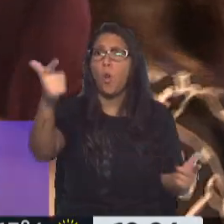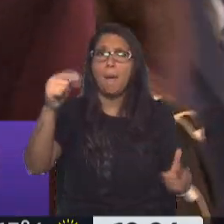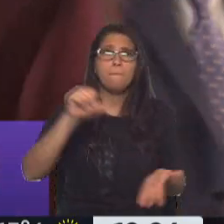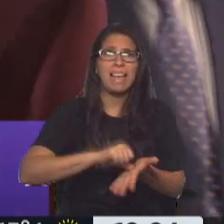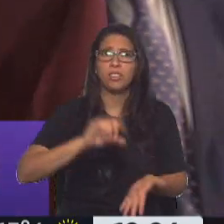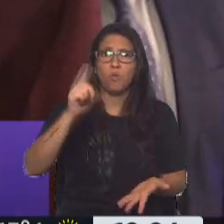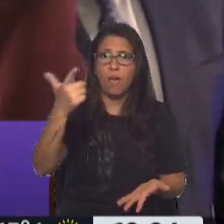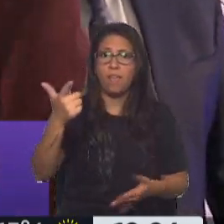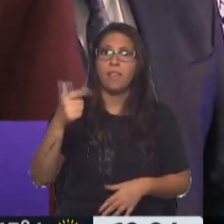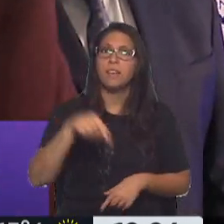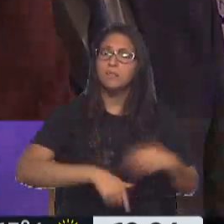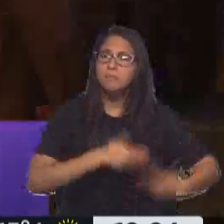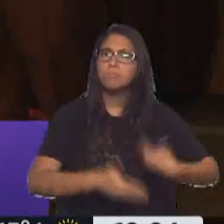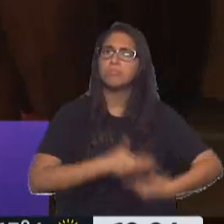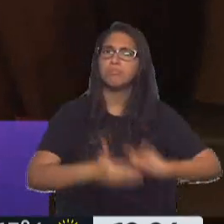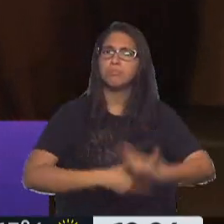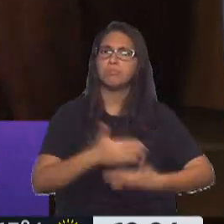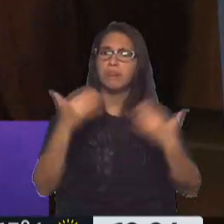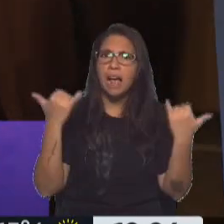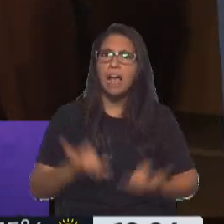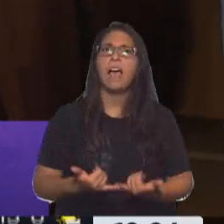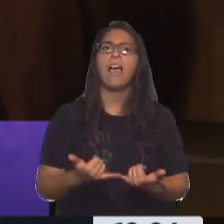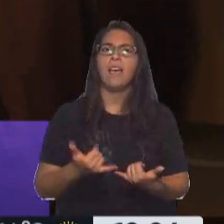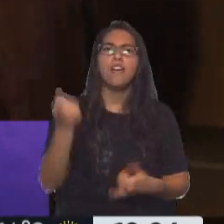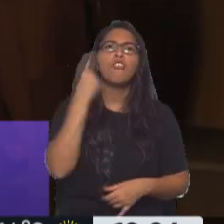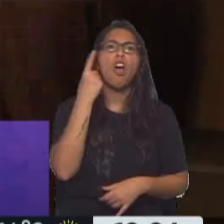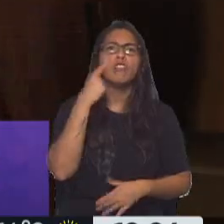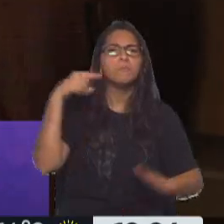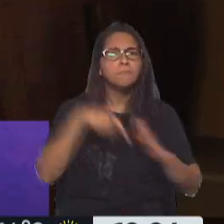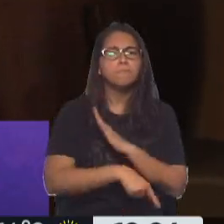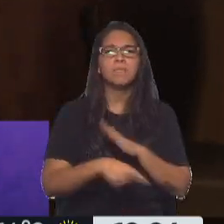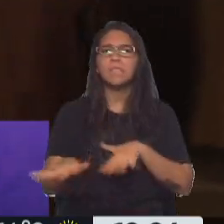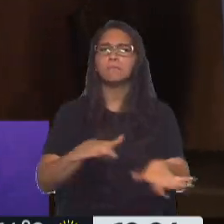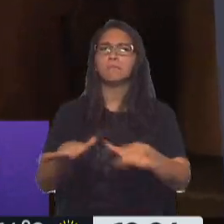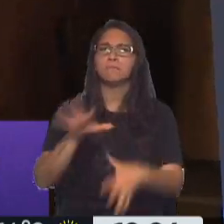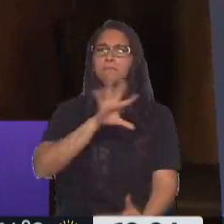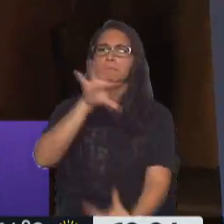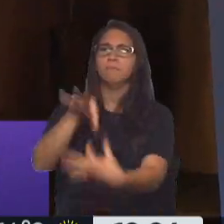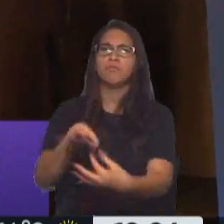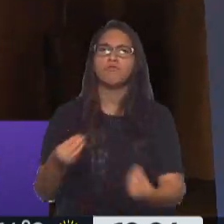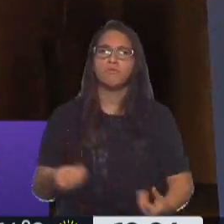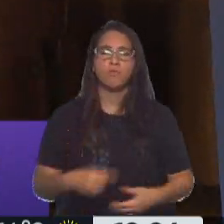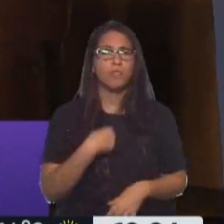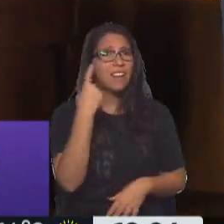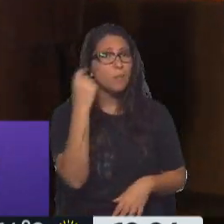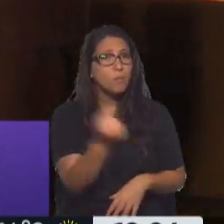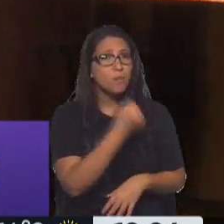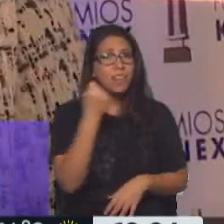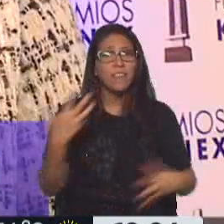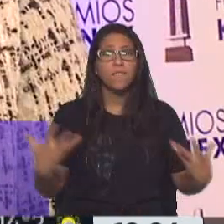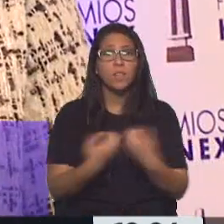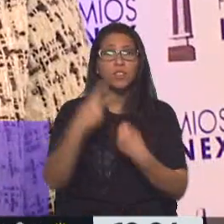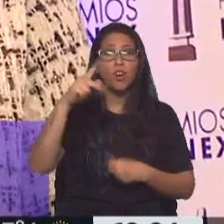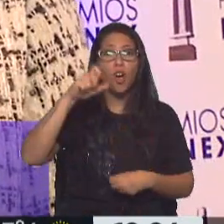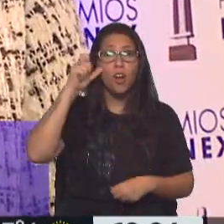tenido Sigue avanzando y demuestra no solamente el avance del conocimiento sino las aplicaciones que tiene creo que es muy importante que la fundación